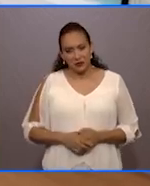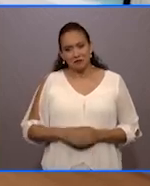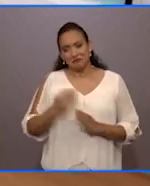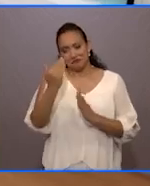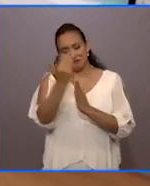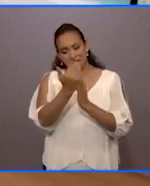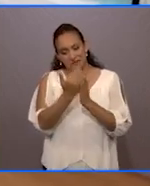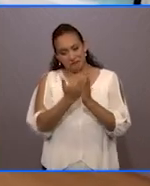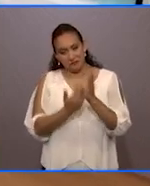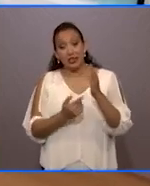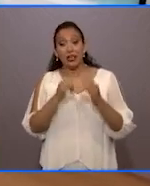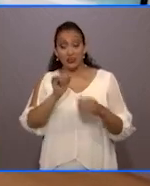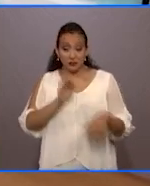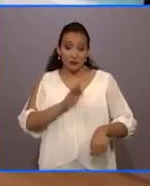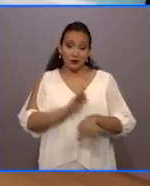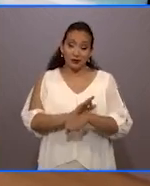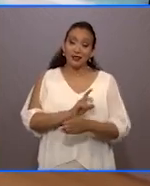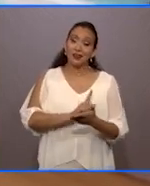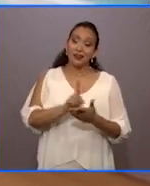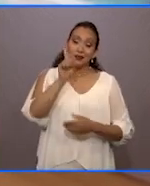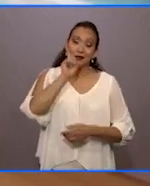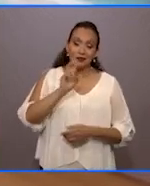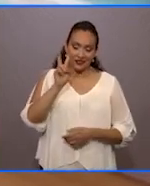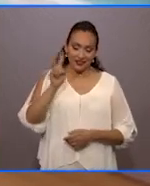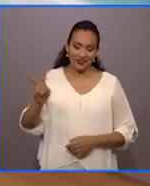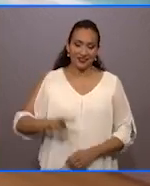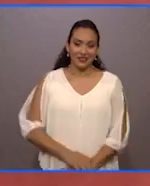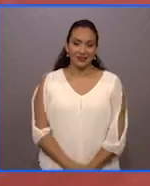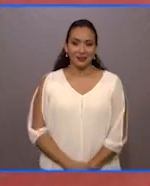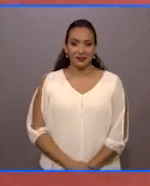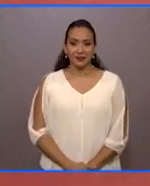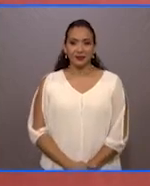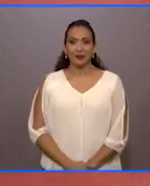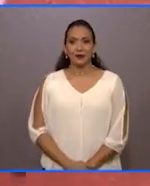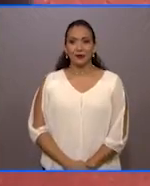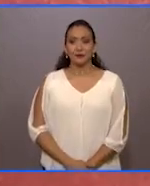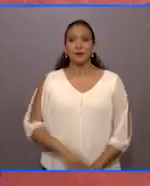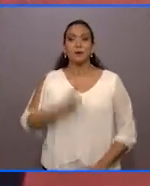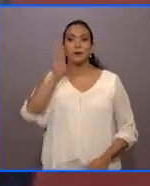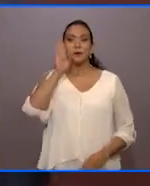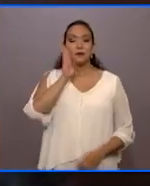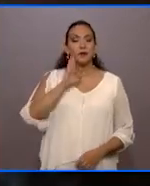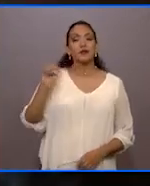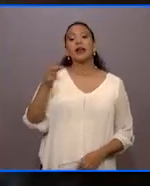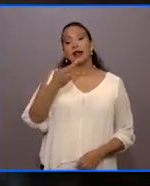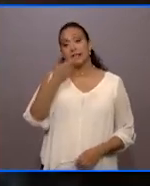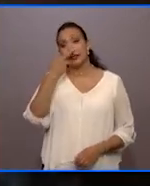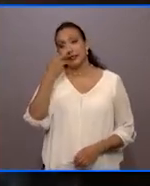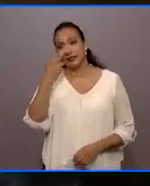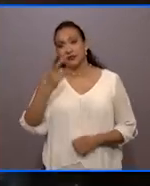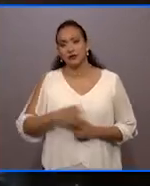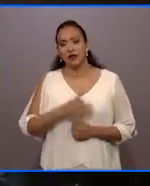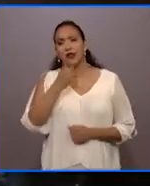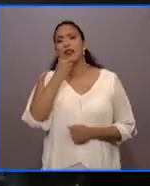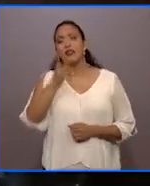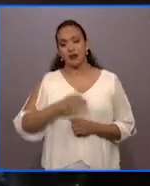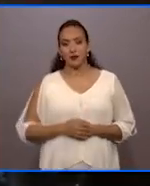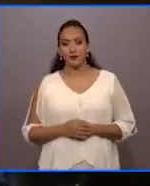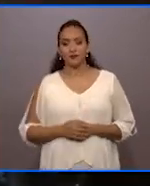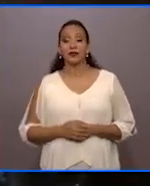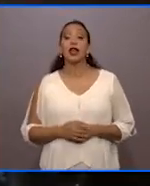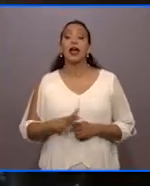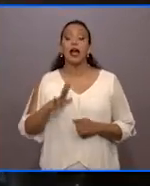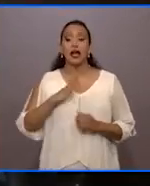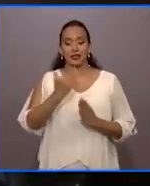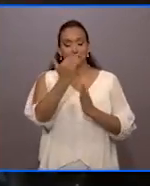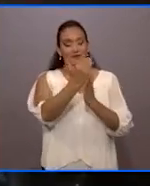criterios de la Corte que protegen los derechos de las mujeres. La ministra Ana Margarita Ríos Farjat aseguró que las resoluciones de los